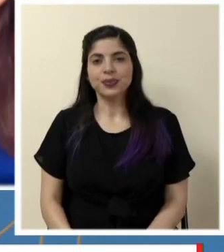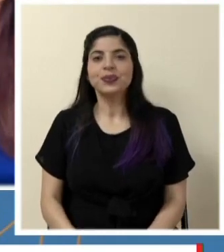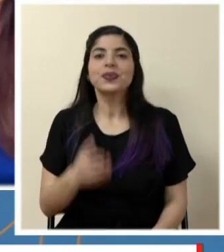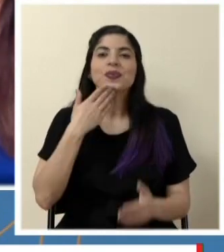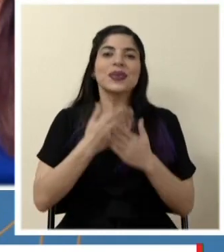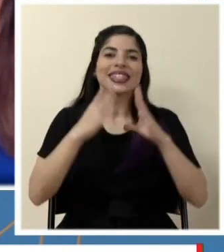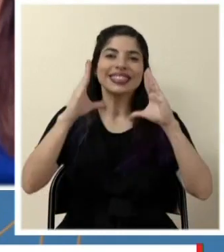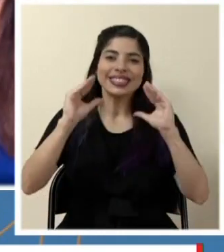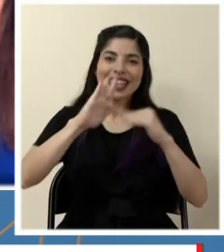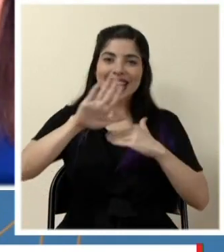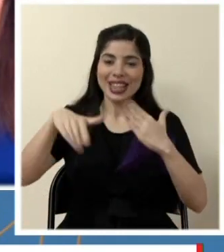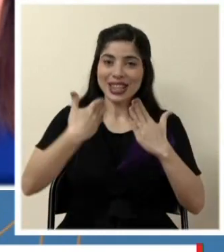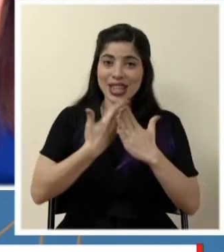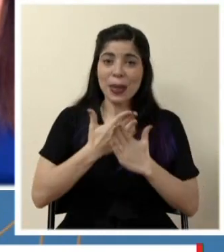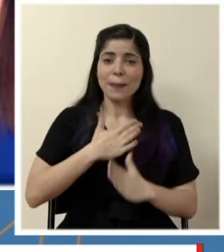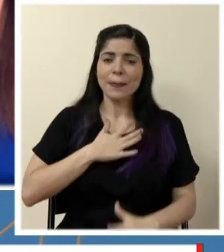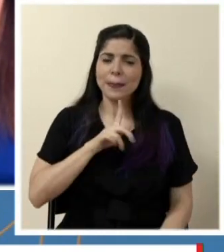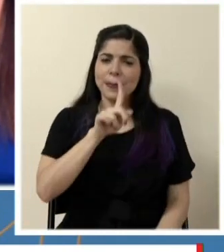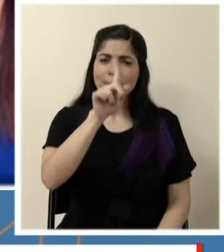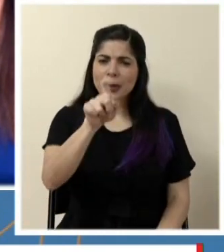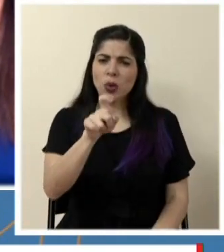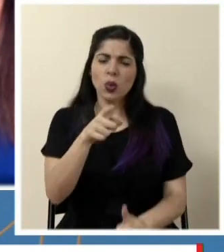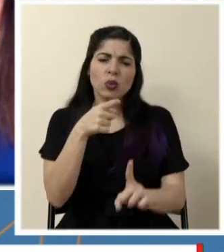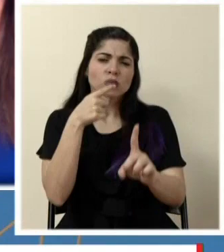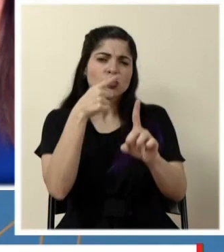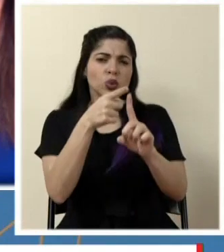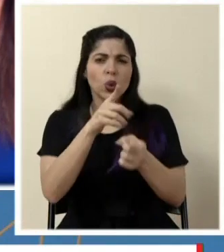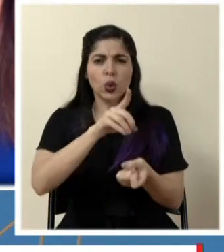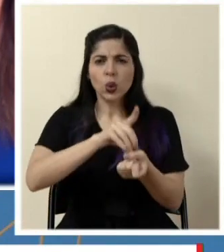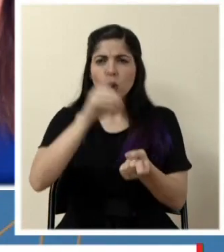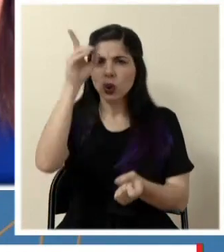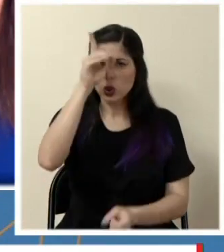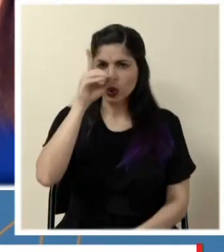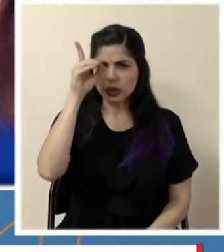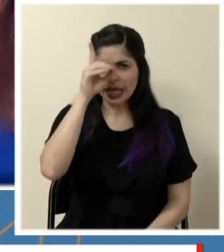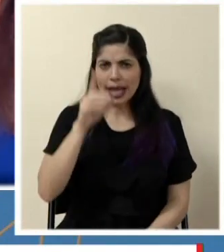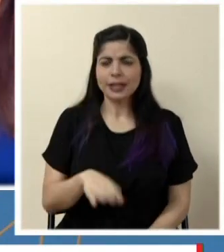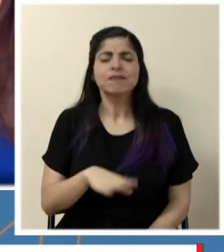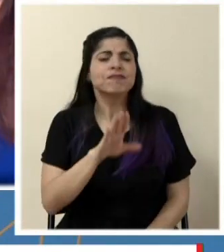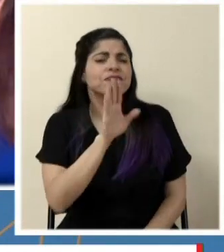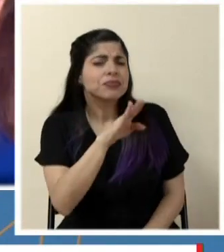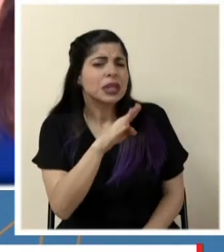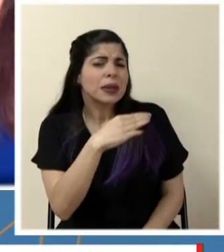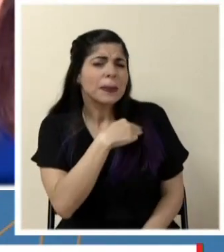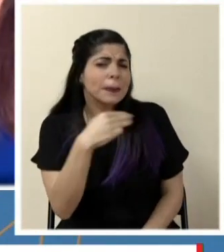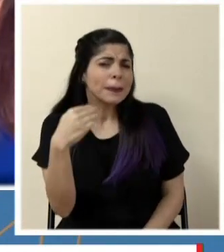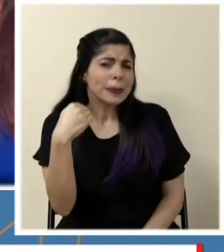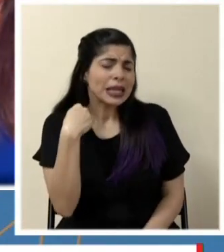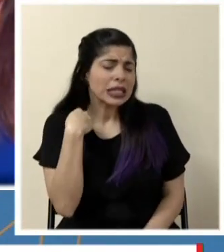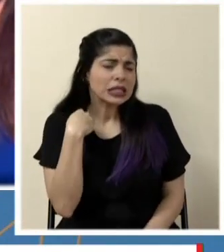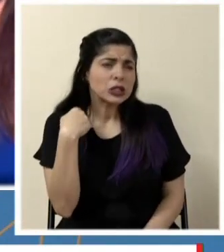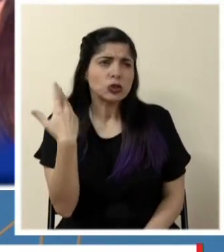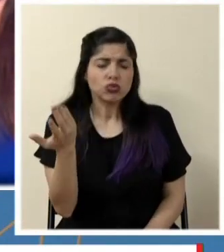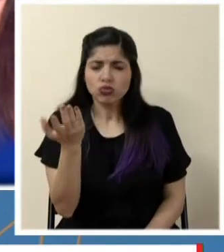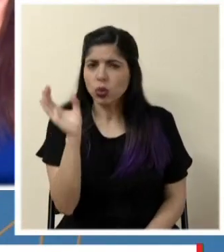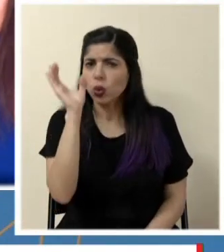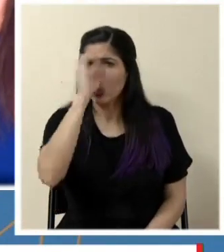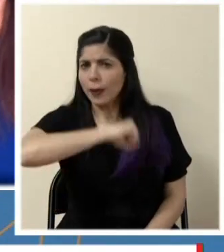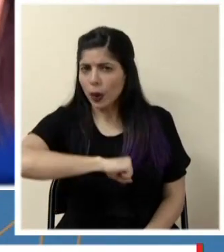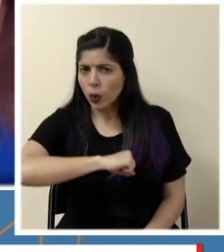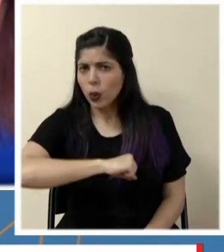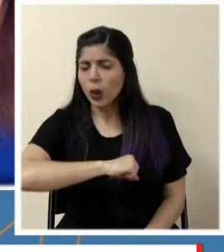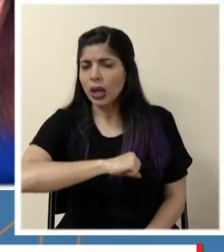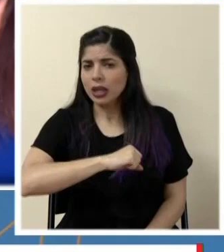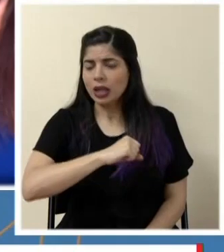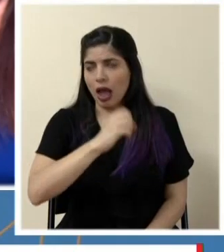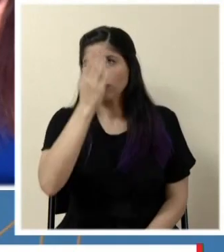Muy buenas tardes a todos. Mi consulta es para el doctor Salas. Ministro, tomando en cuenta que, o teniendo